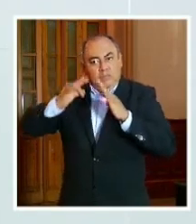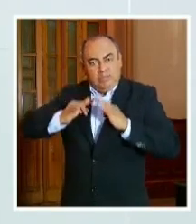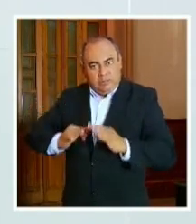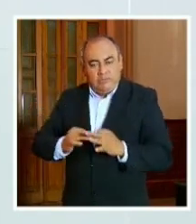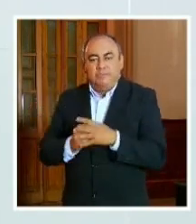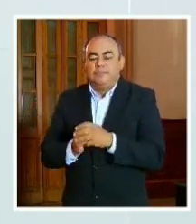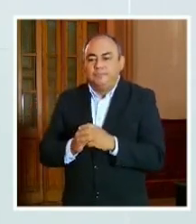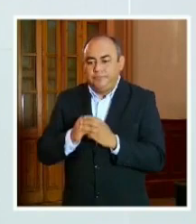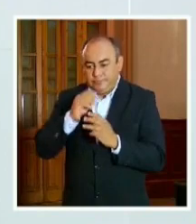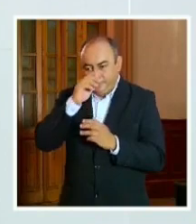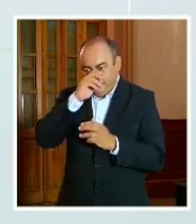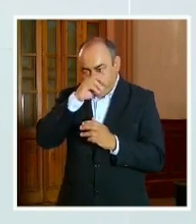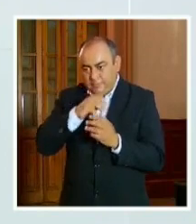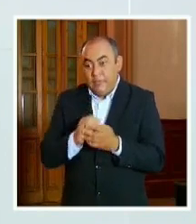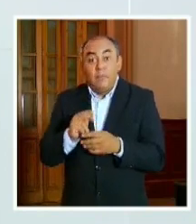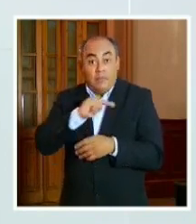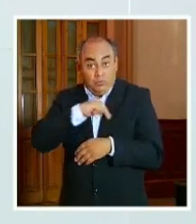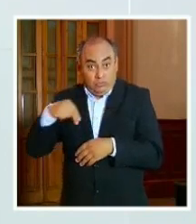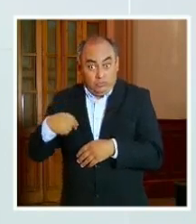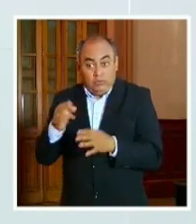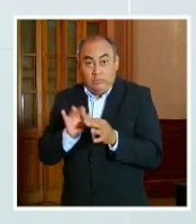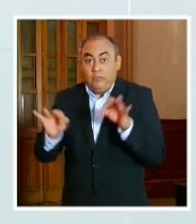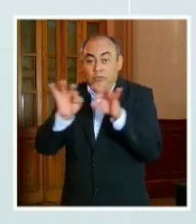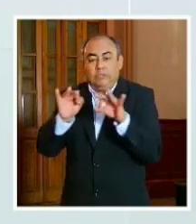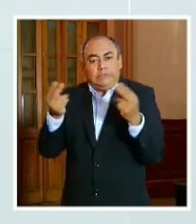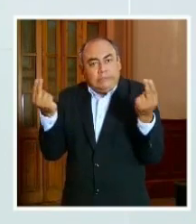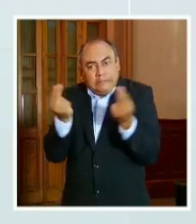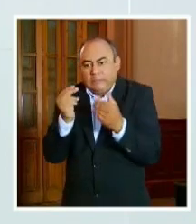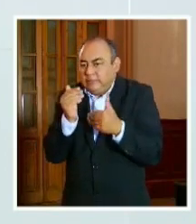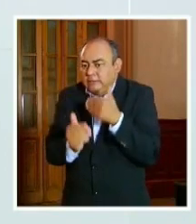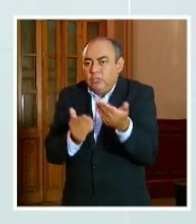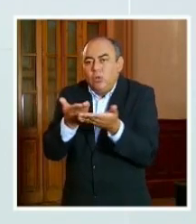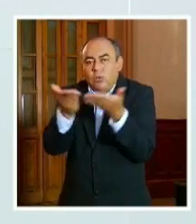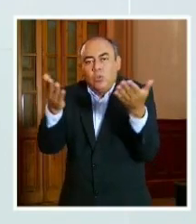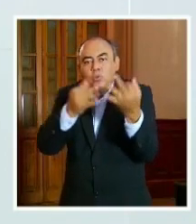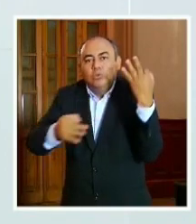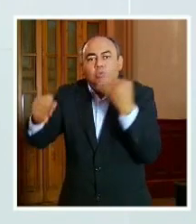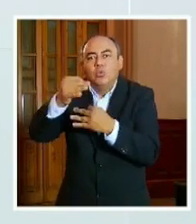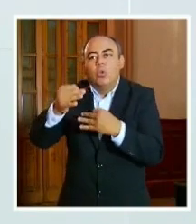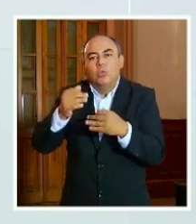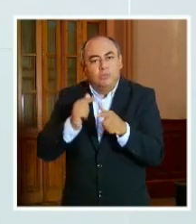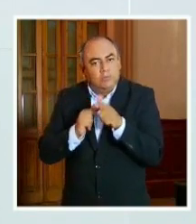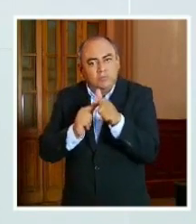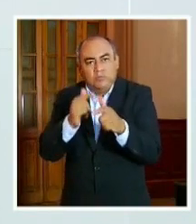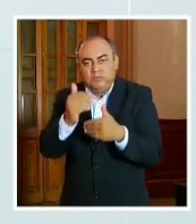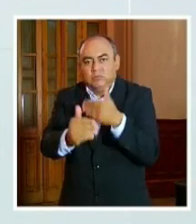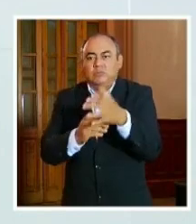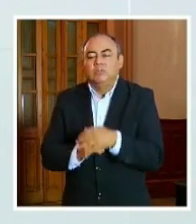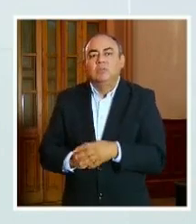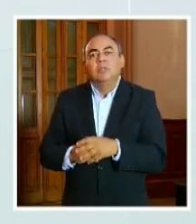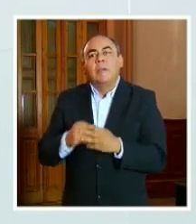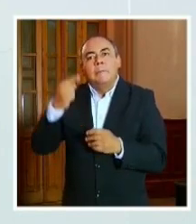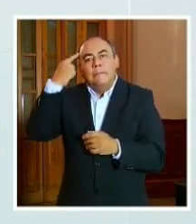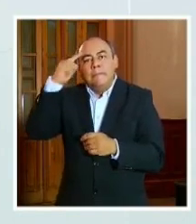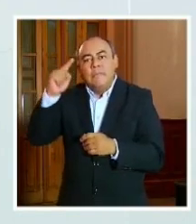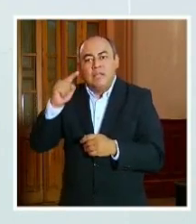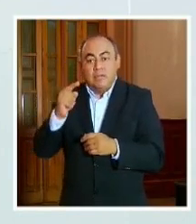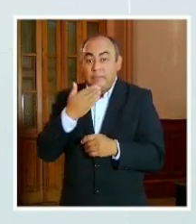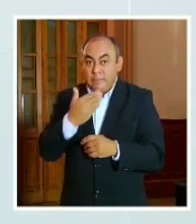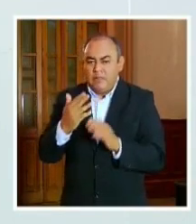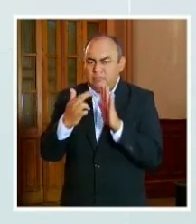es fundamental reactivar a la sociedad, hacerlo con cuidado, mantener las medidas